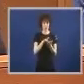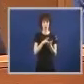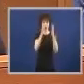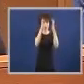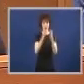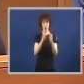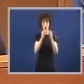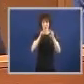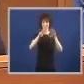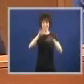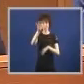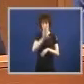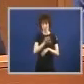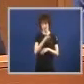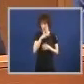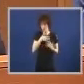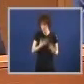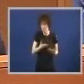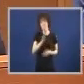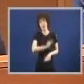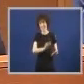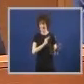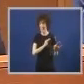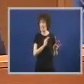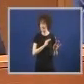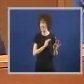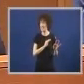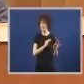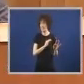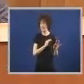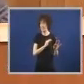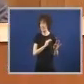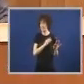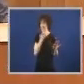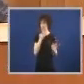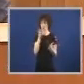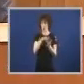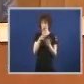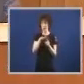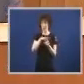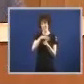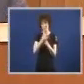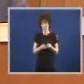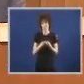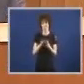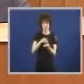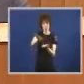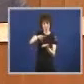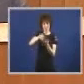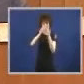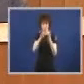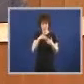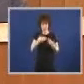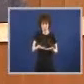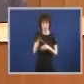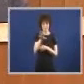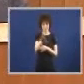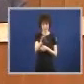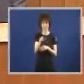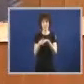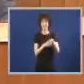do 87%, que é abondo. É abondo tendo en conta o índice de desafiuzamentos que sigue habendo a día de hoxe no noso país. A